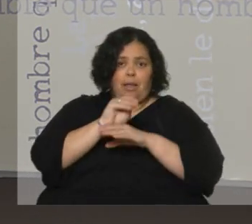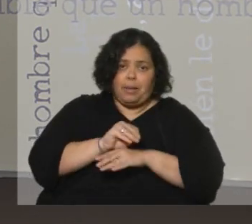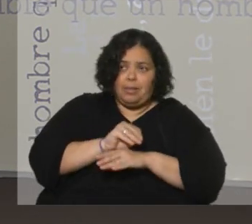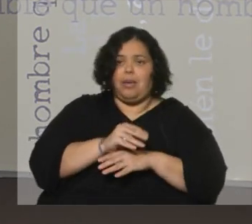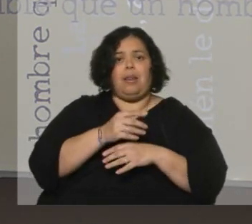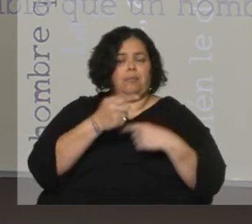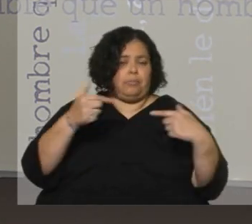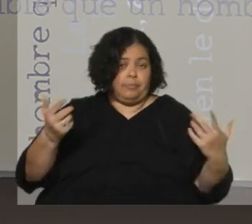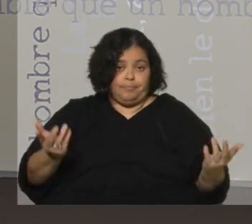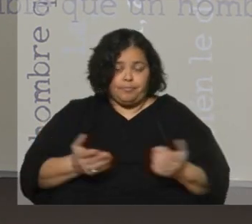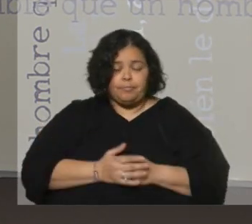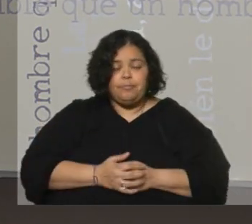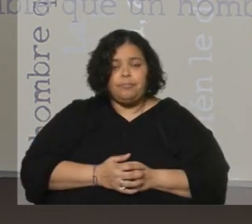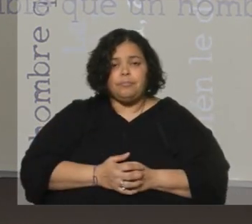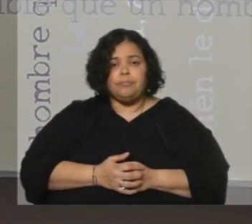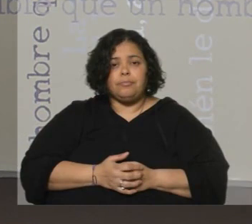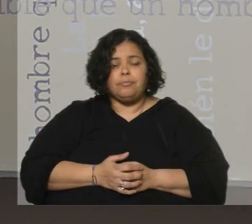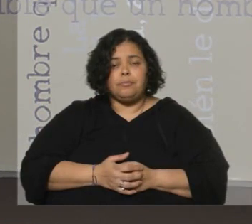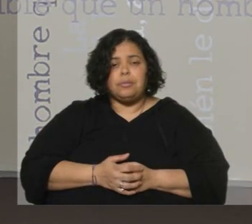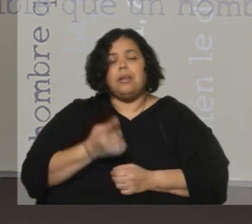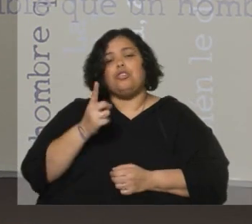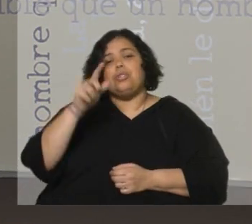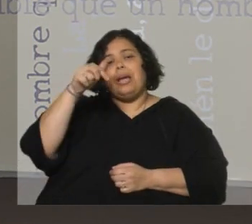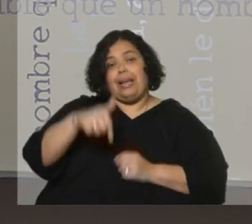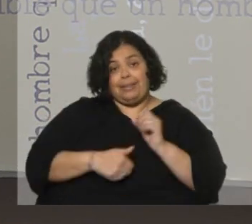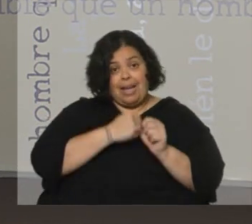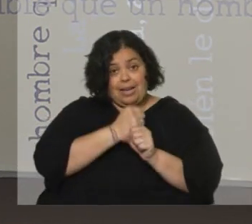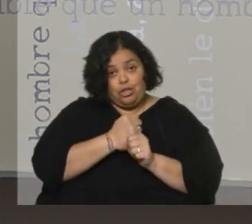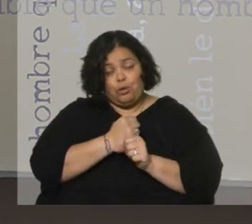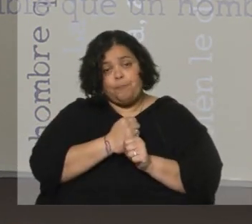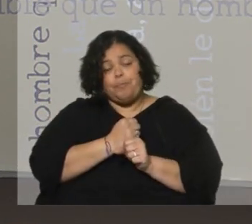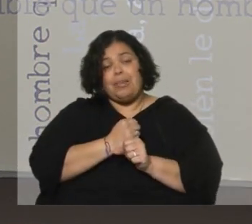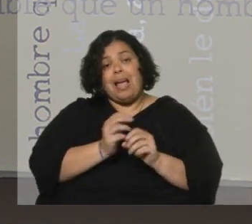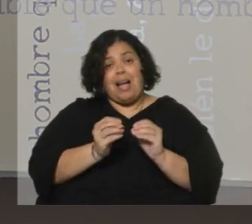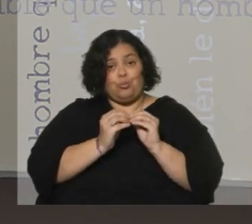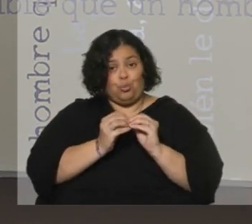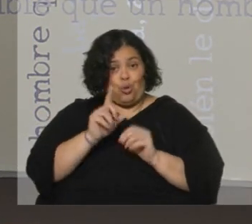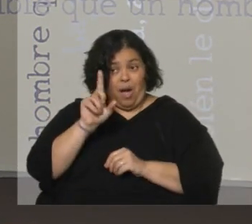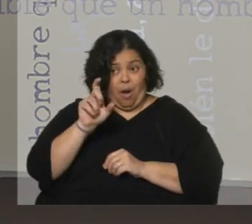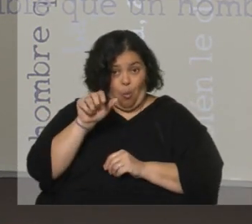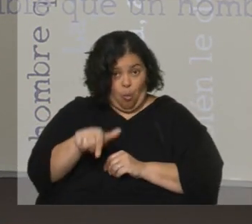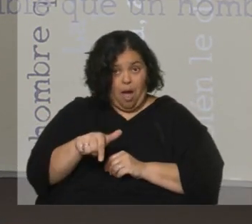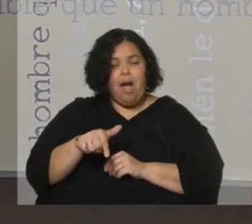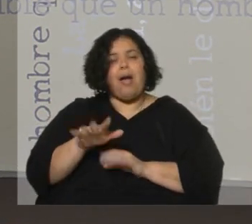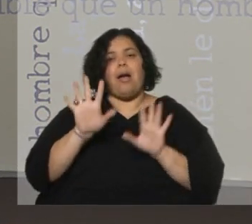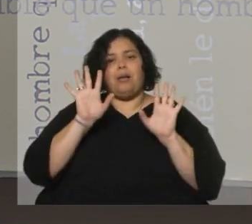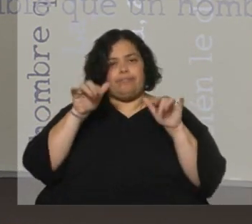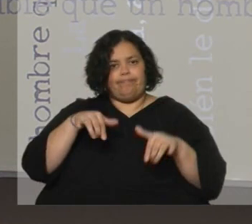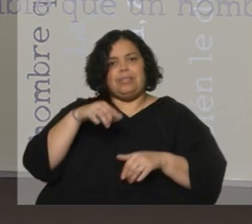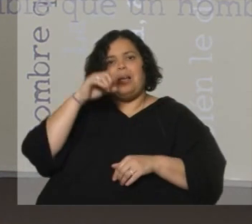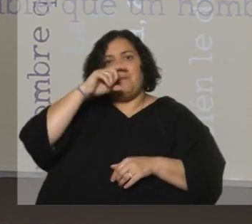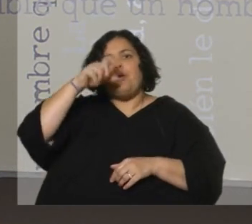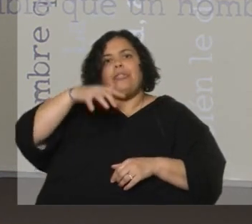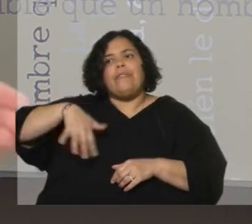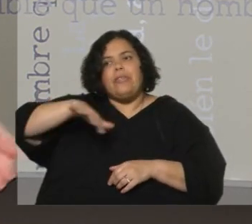ingresos entonces Este creo que este año el el tema del agua terminó generando yo creo que una visión este de vuelta